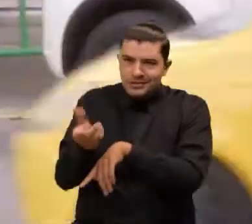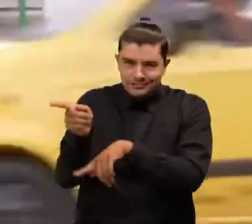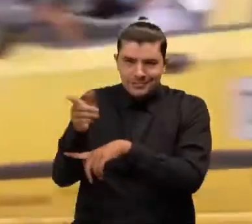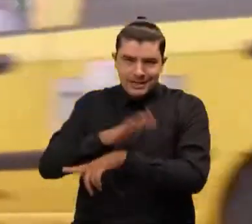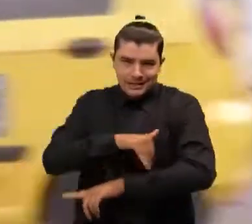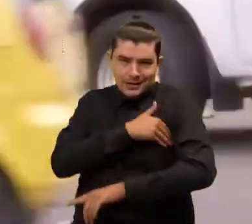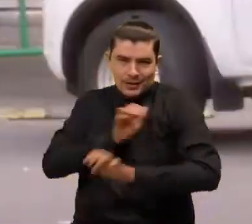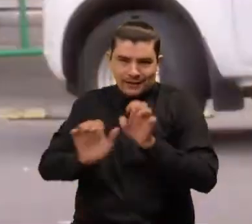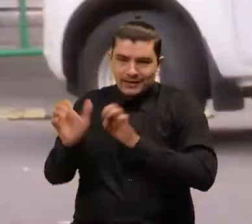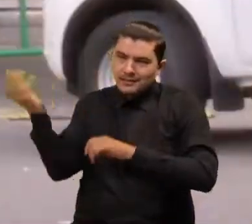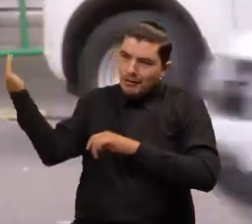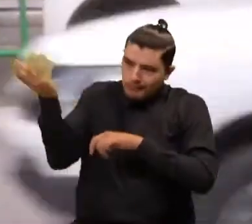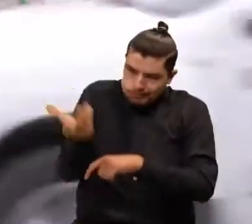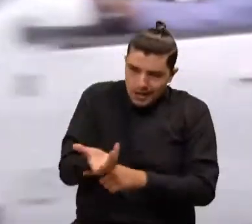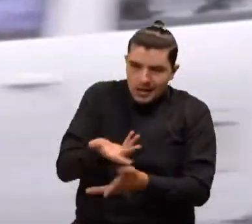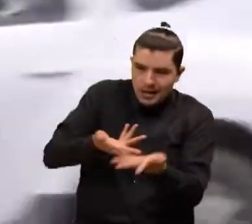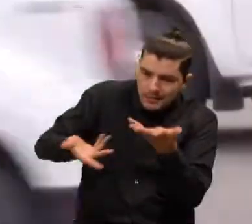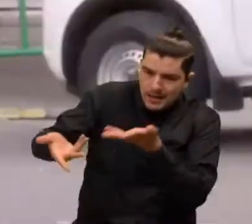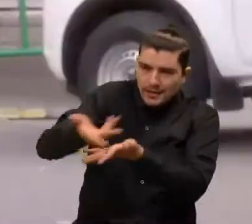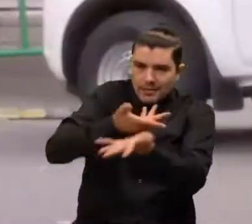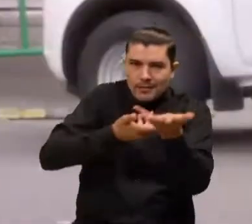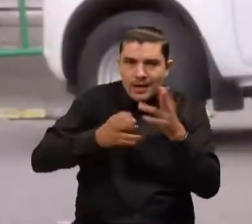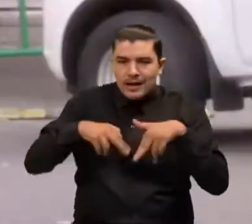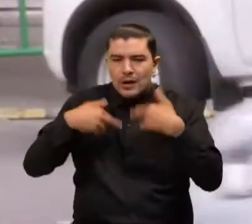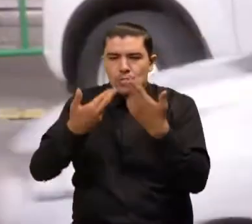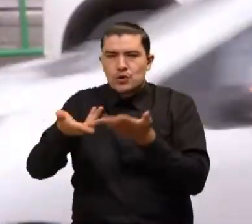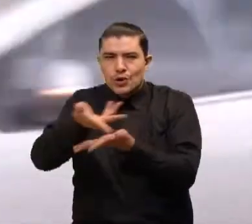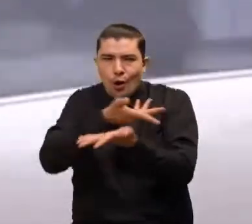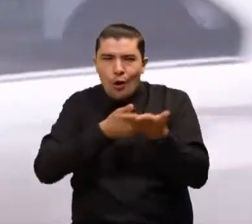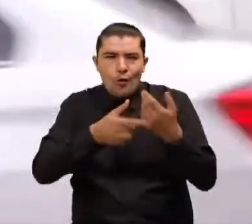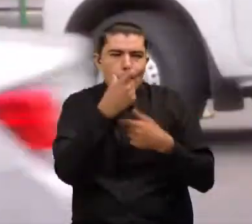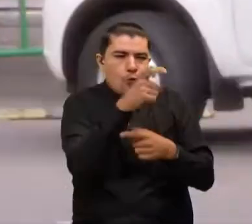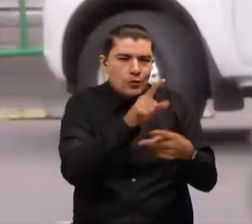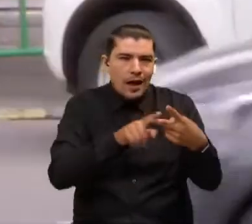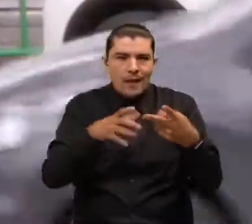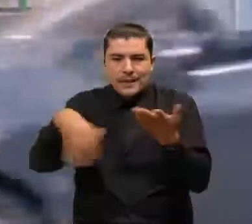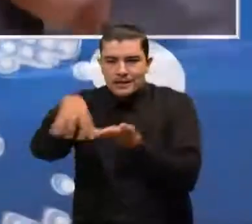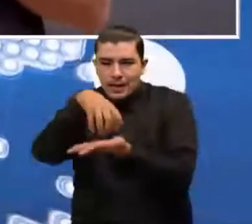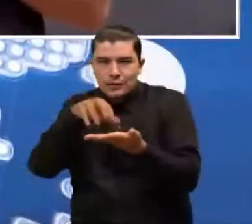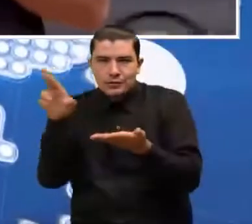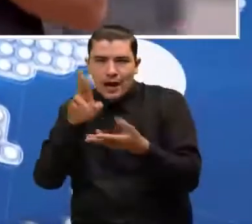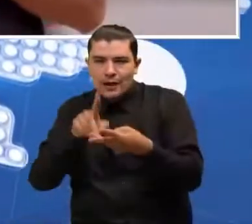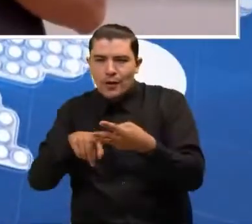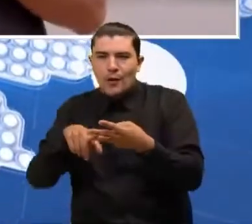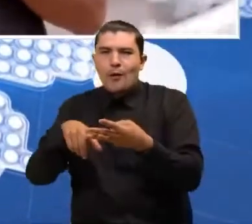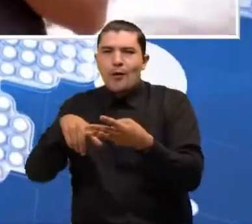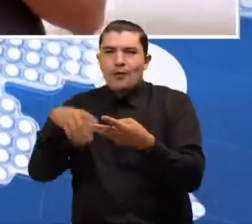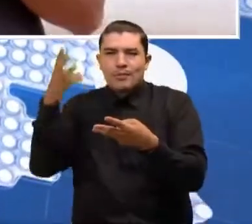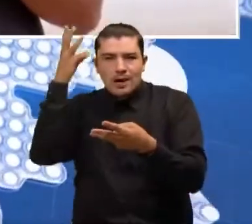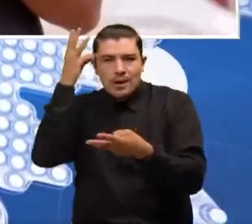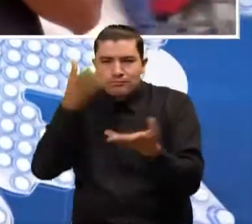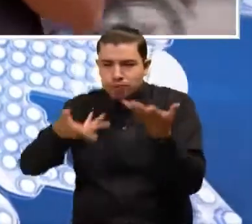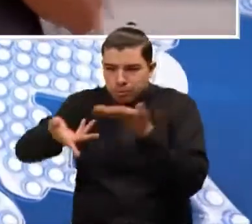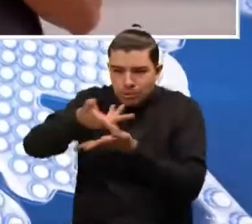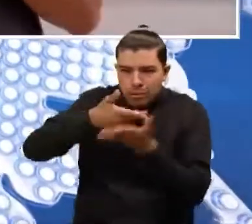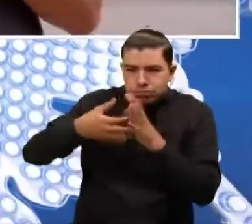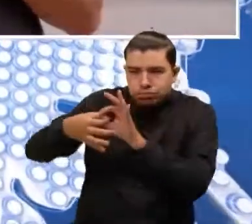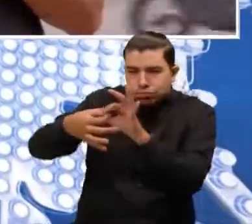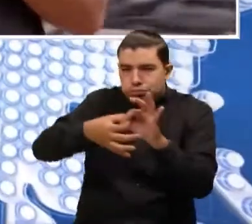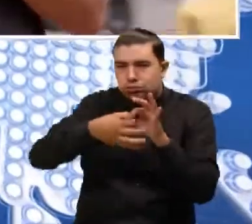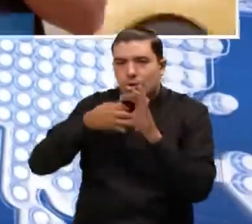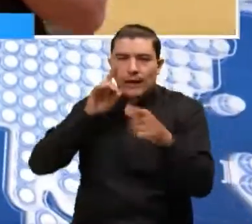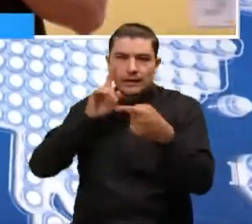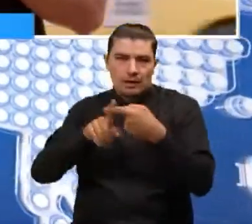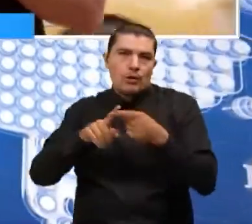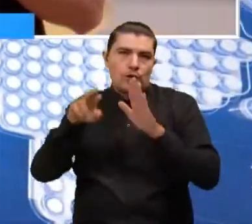autoridades de Cúcuta, Villa del Rosario y toda la zona de frontera para determinar una ruta de acción y evitar y seguir evitando la delincuencia crezca en